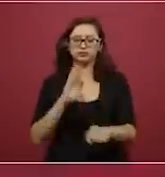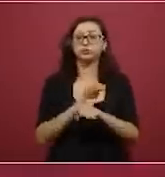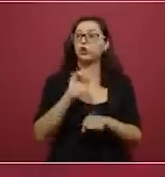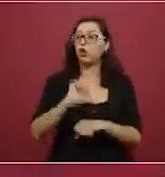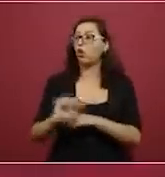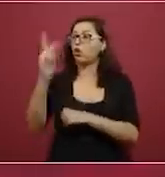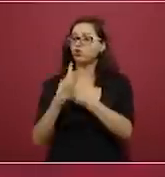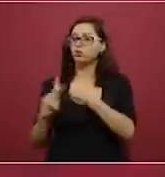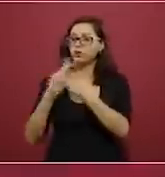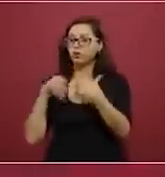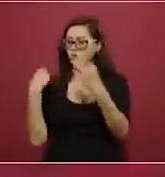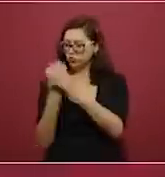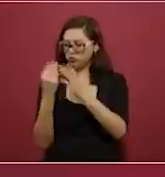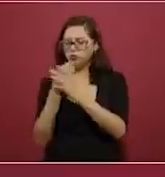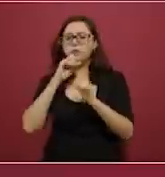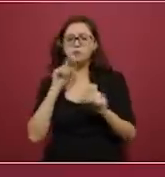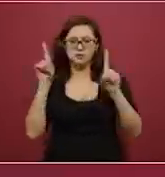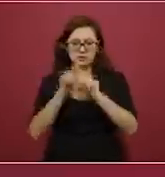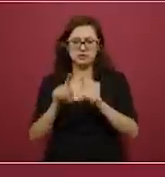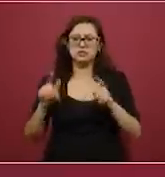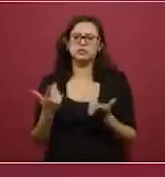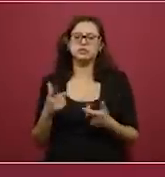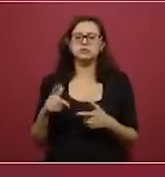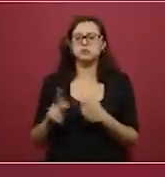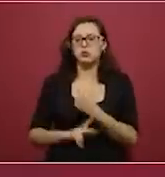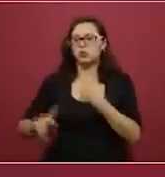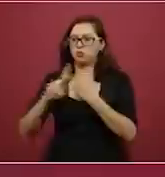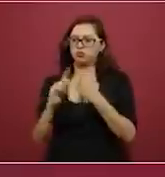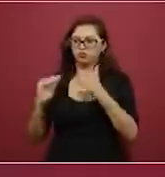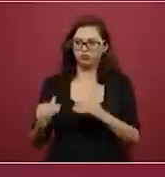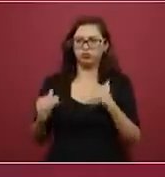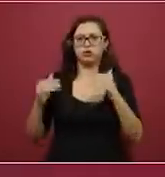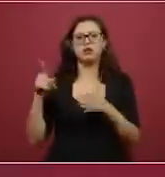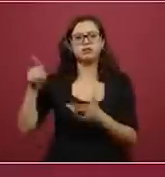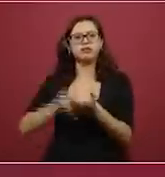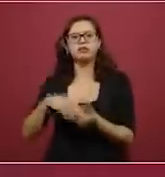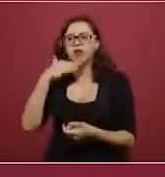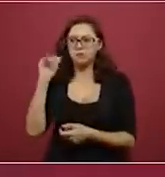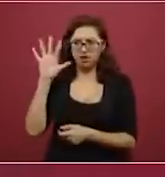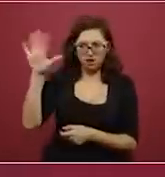la oportunidad de realizar el curso de estado mayor en la república federal de alemania mí